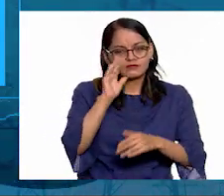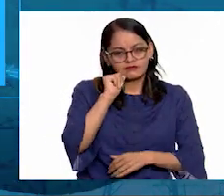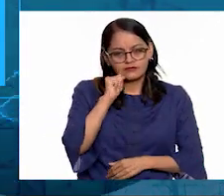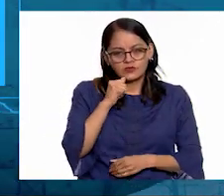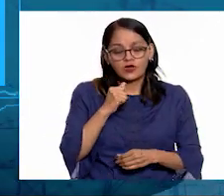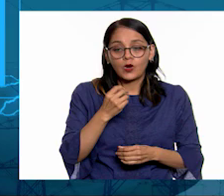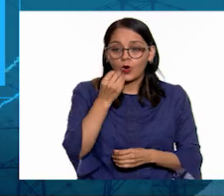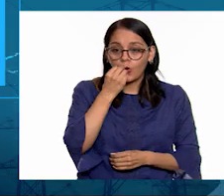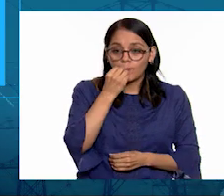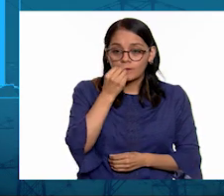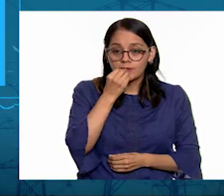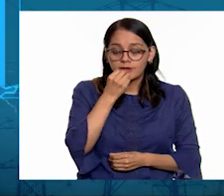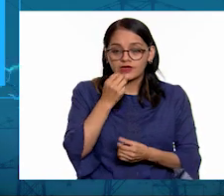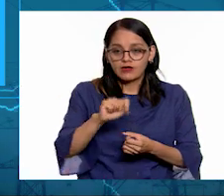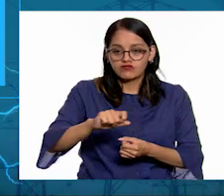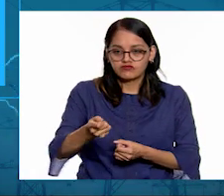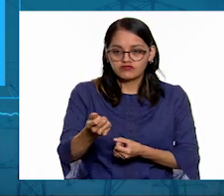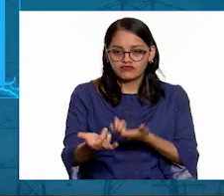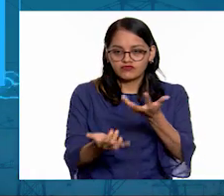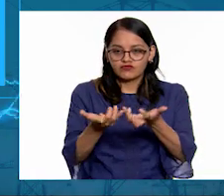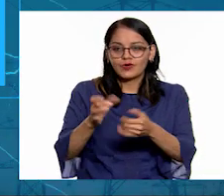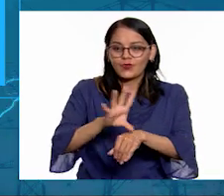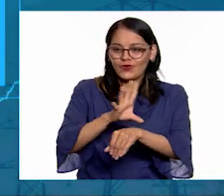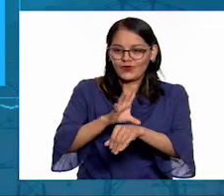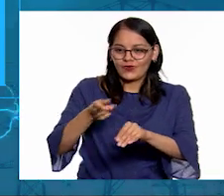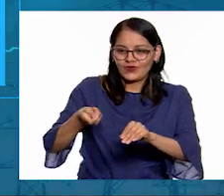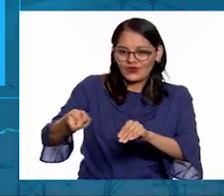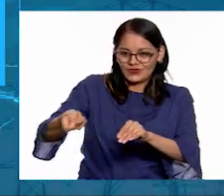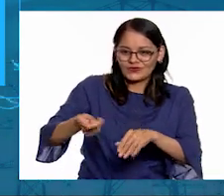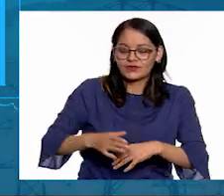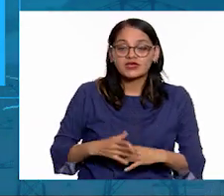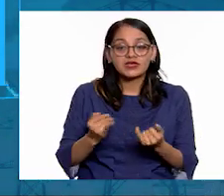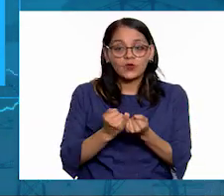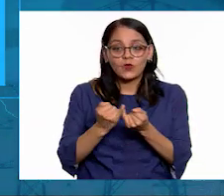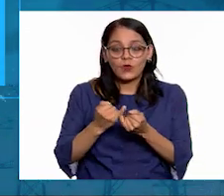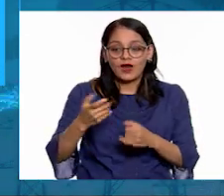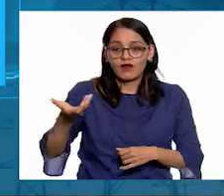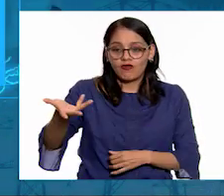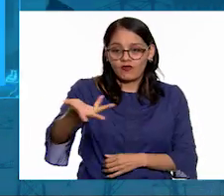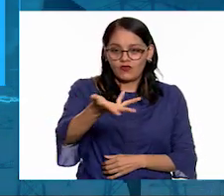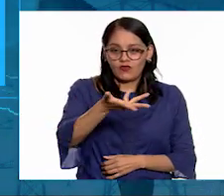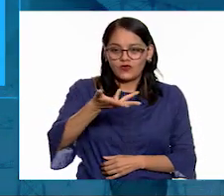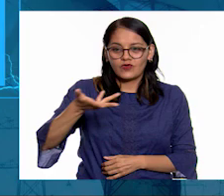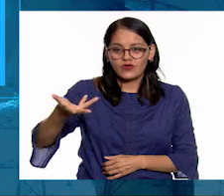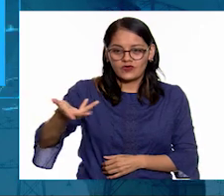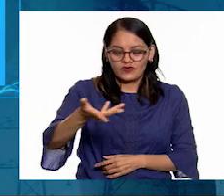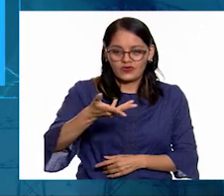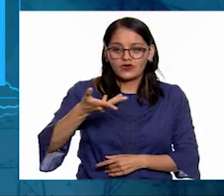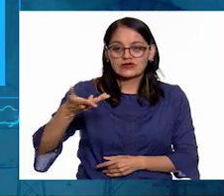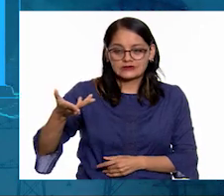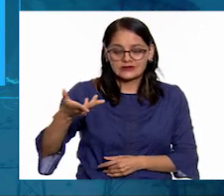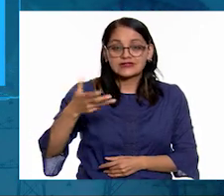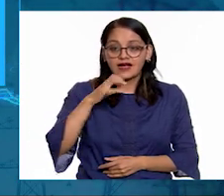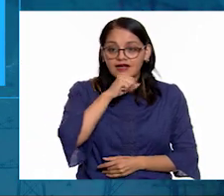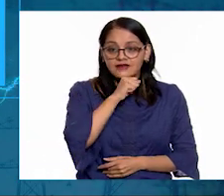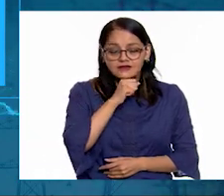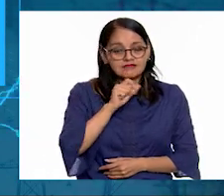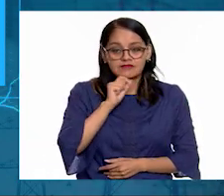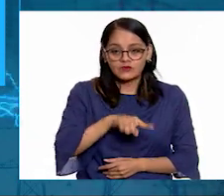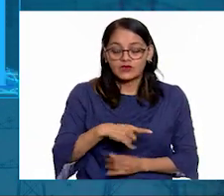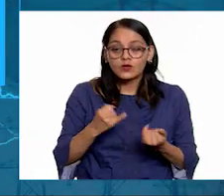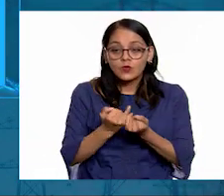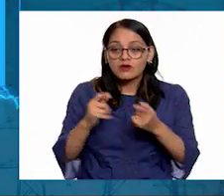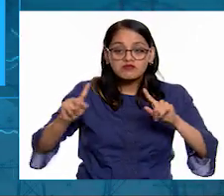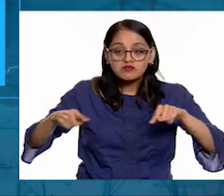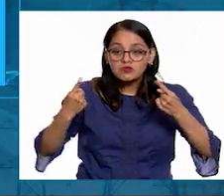mi comida porque mi estufa funciona con electricidad, al igual que el horno de microondas. Exacto. Pues creo que tampoco podría escuchar